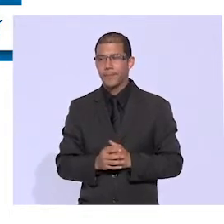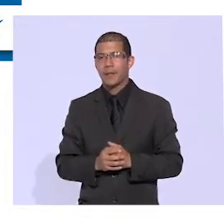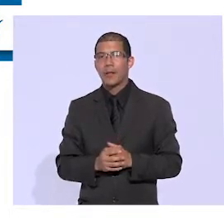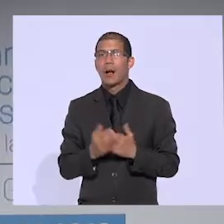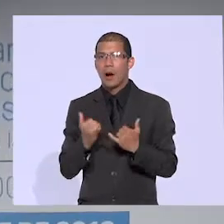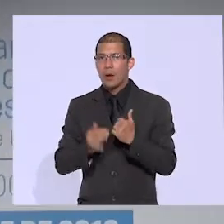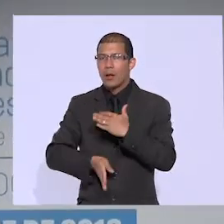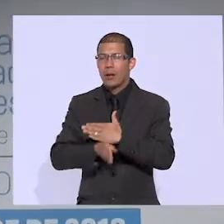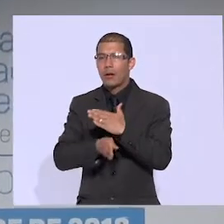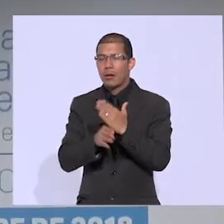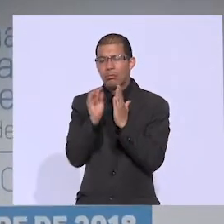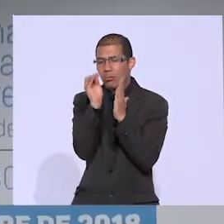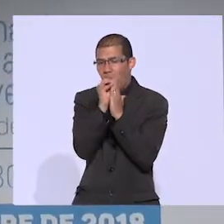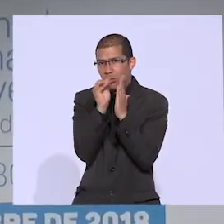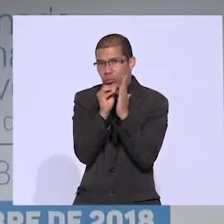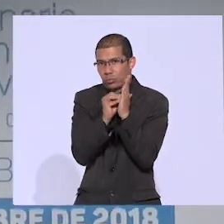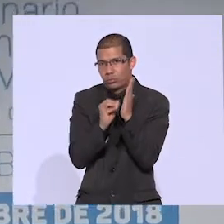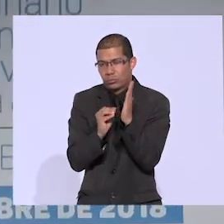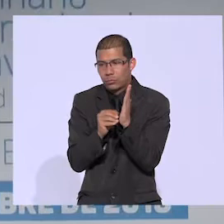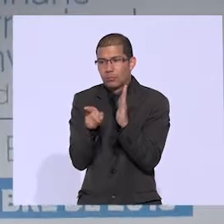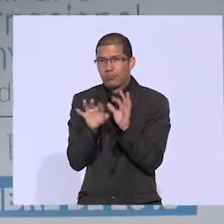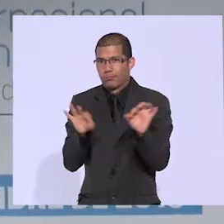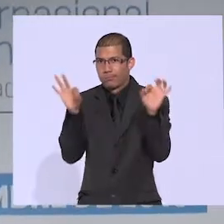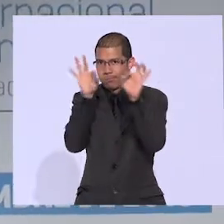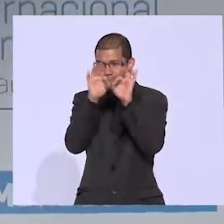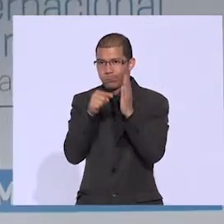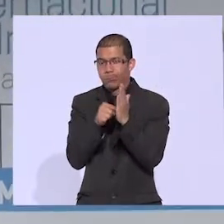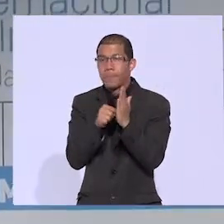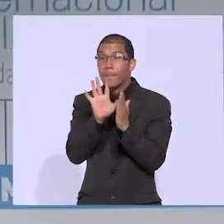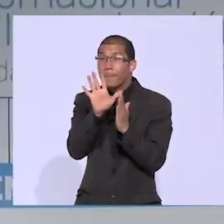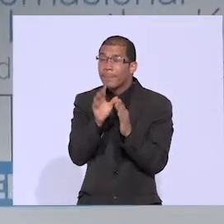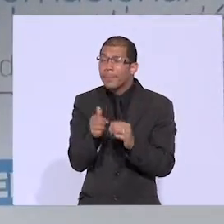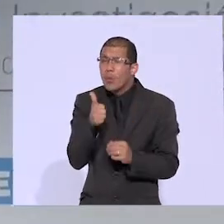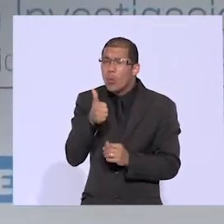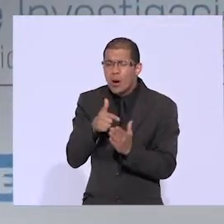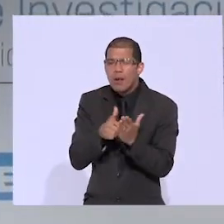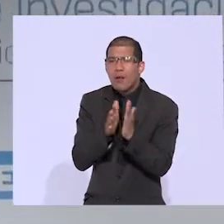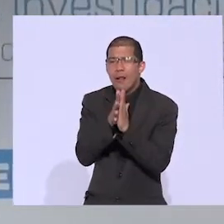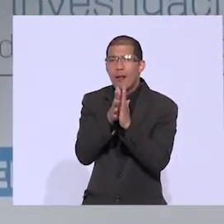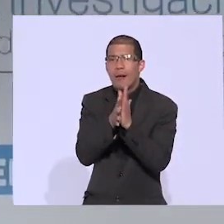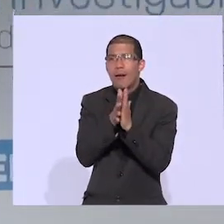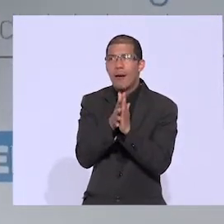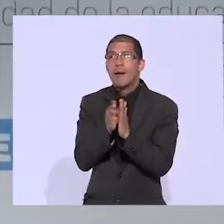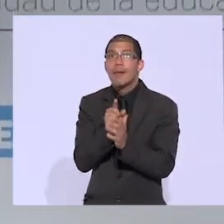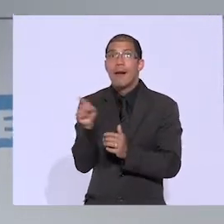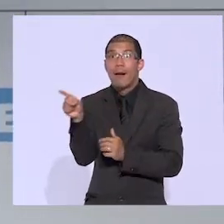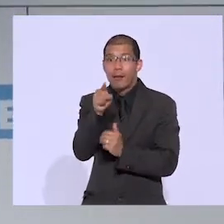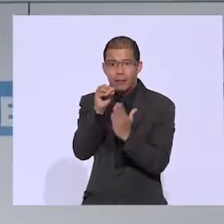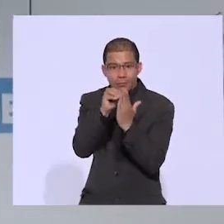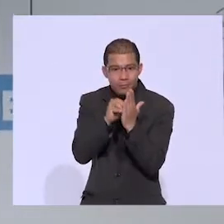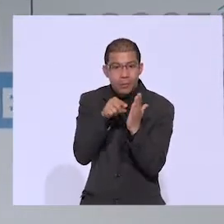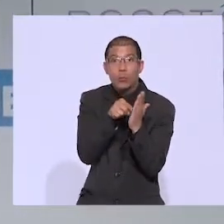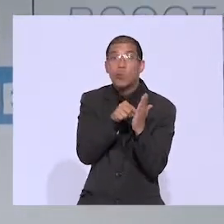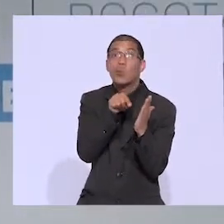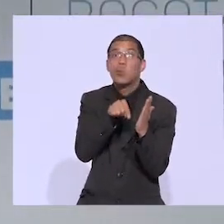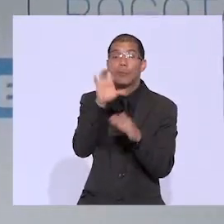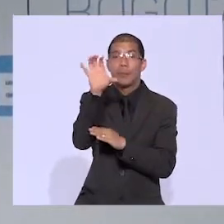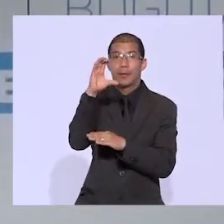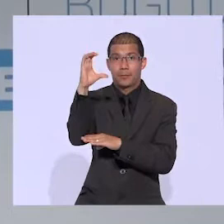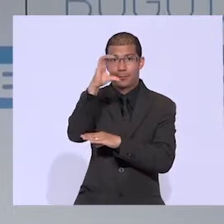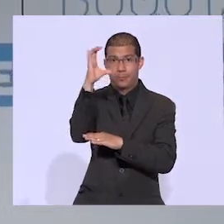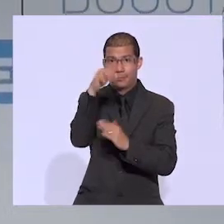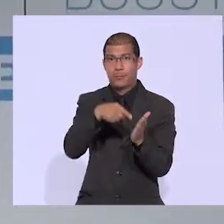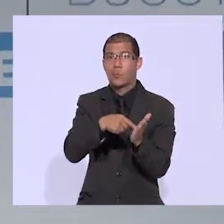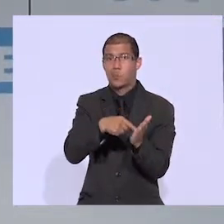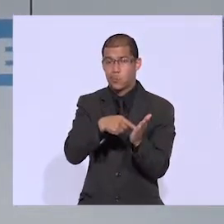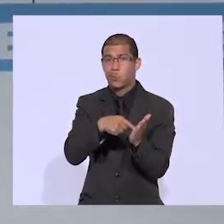bueno, pues son datos importantes. Lo bueno que tiene esto es que existen los datos de Colombia y eso nos ha ayudado mucho a